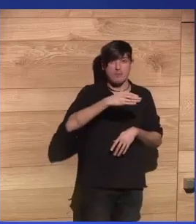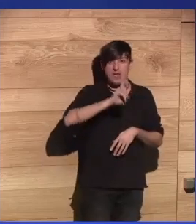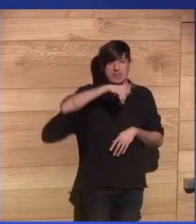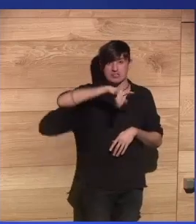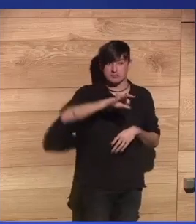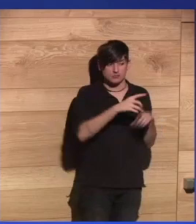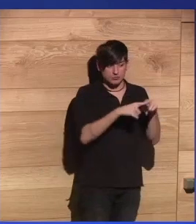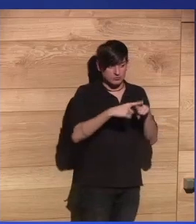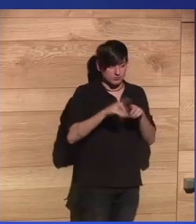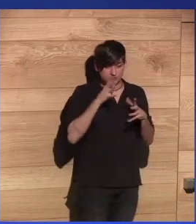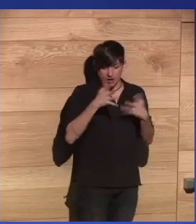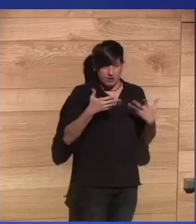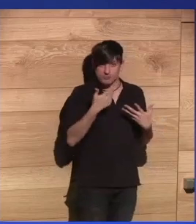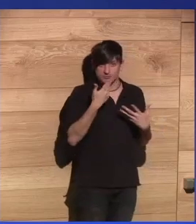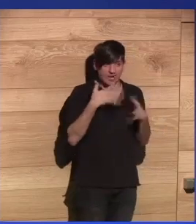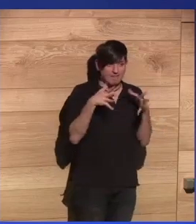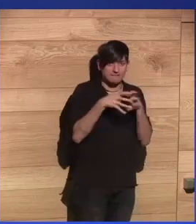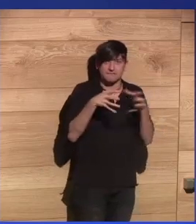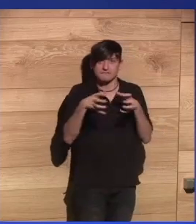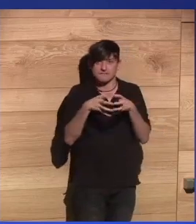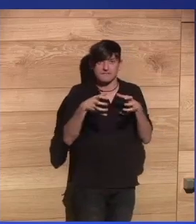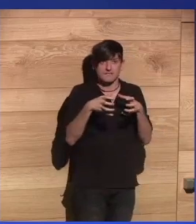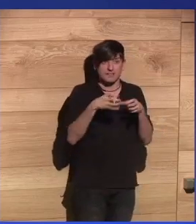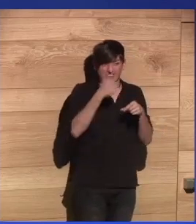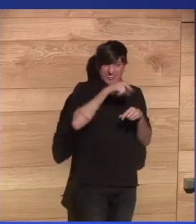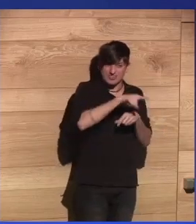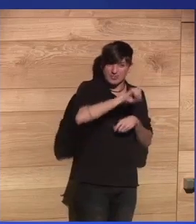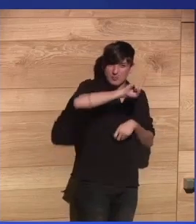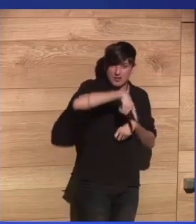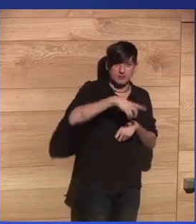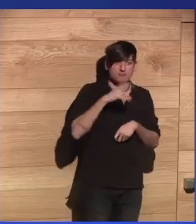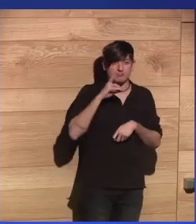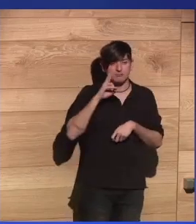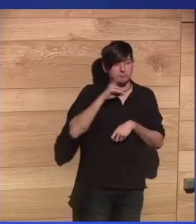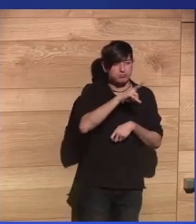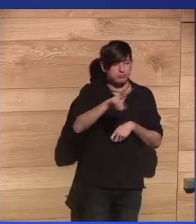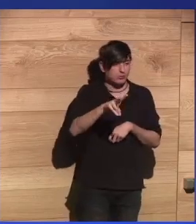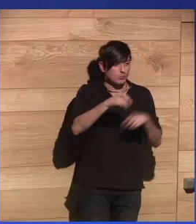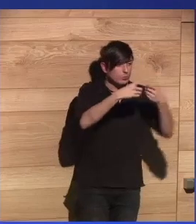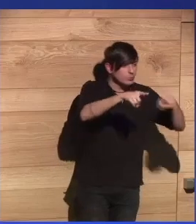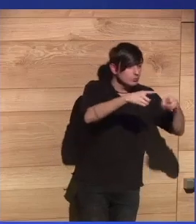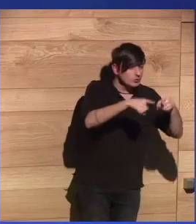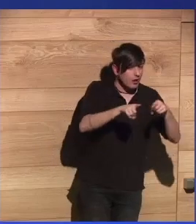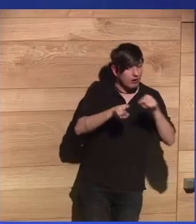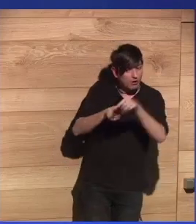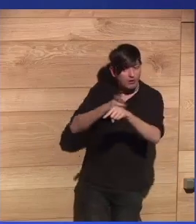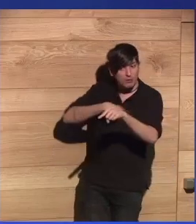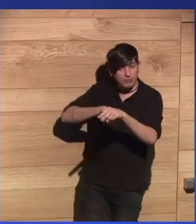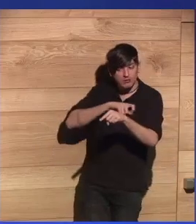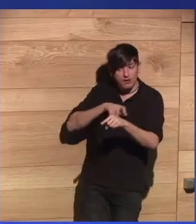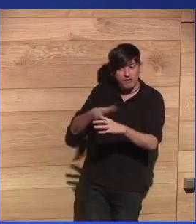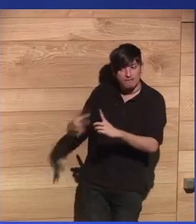tenemos siempre ahora como muchas ganas de decir. Él también miraba la música española